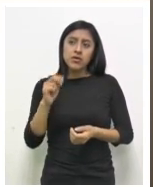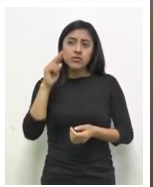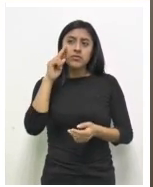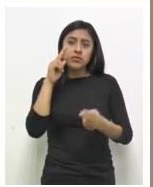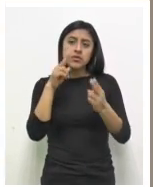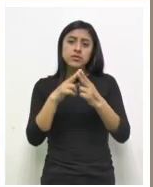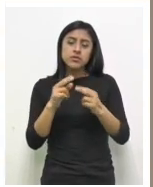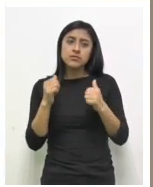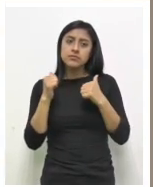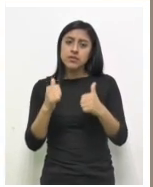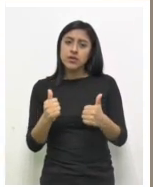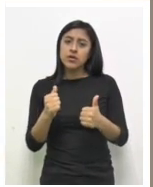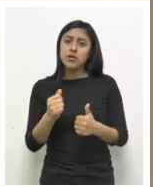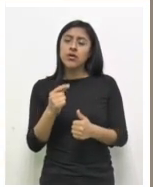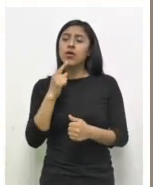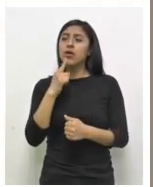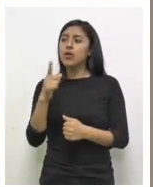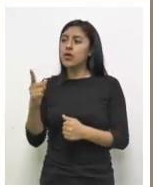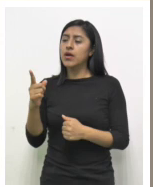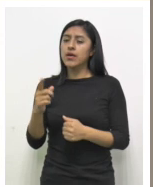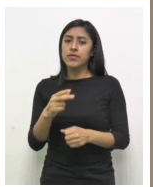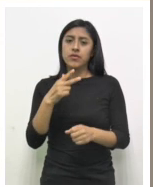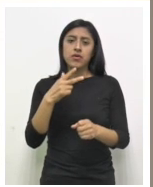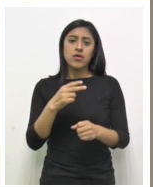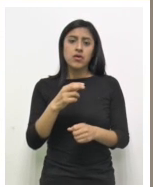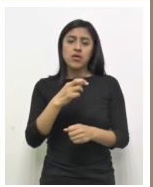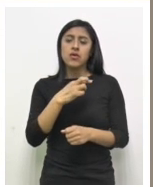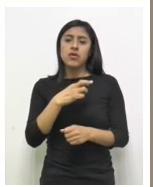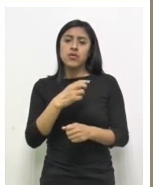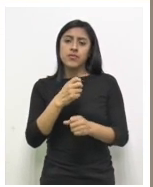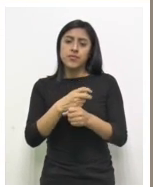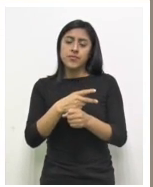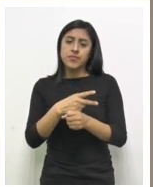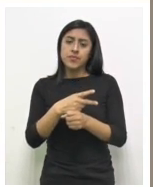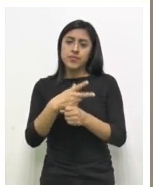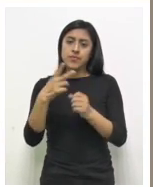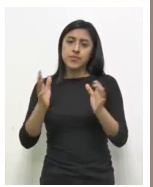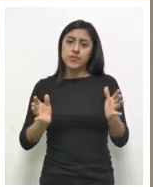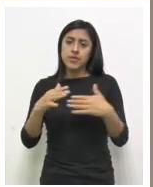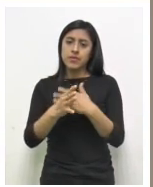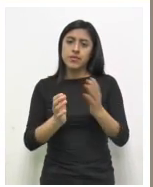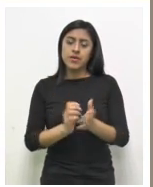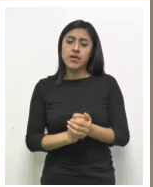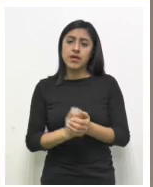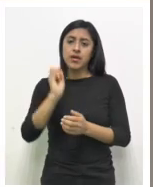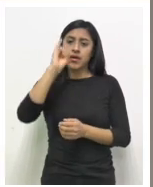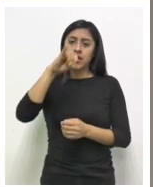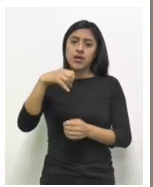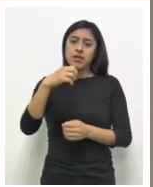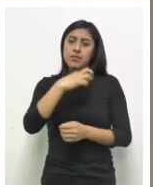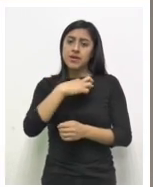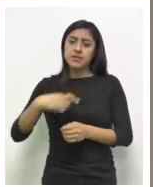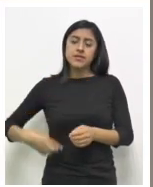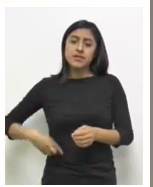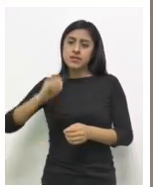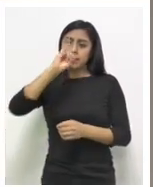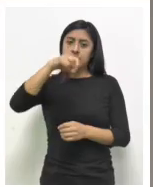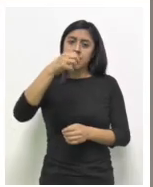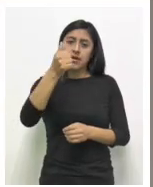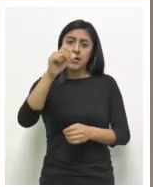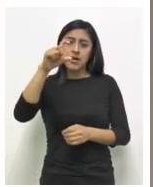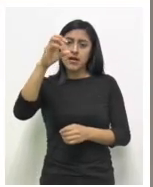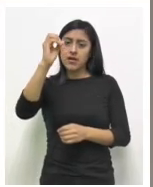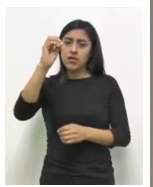como el mejor orador político de Guatemala. En 1950 fue candidato a la presidencia en la contienda que ganó Jacobo